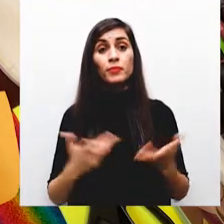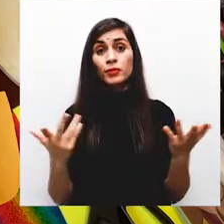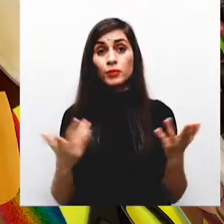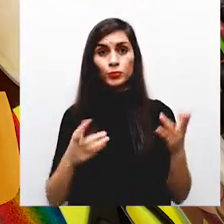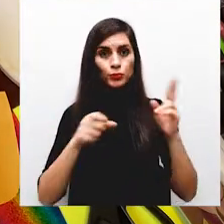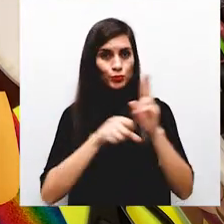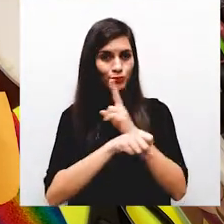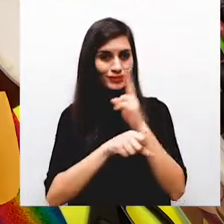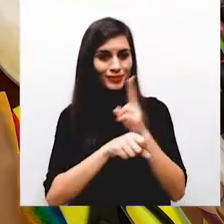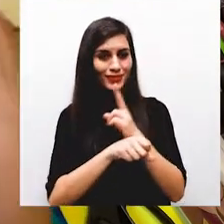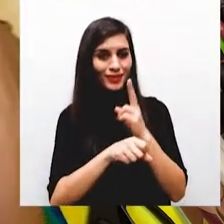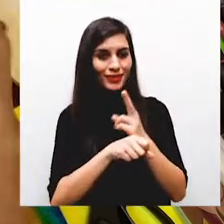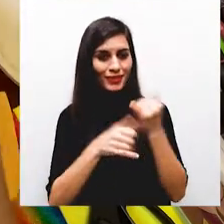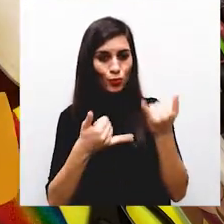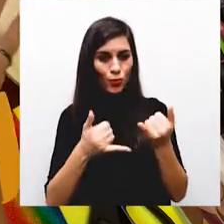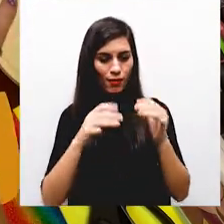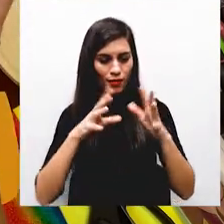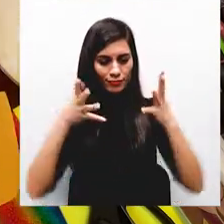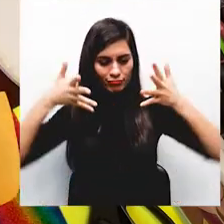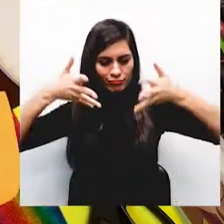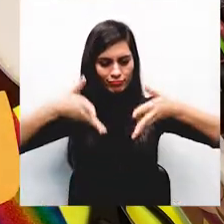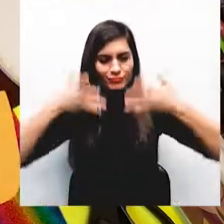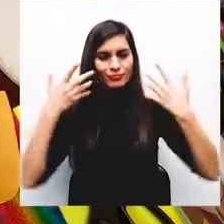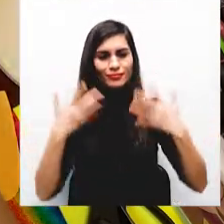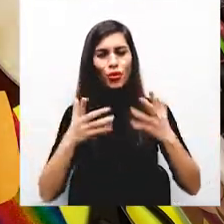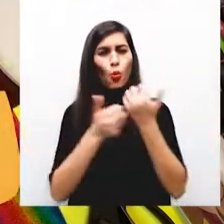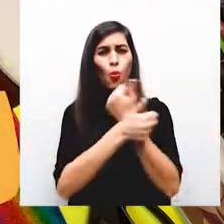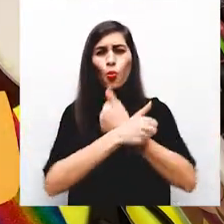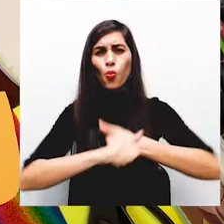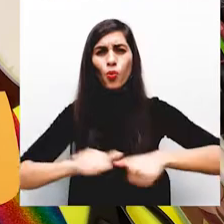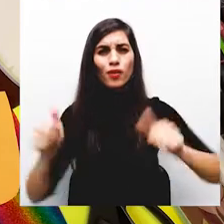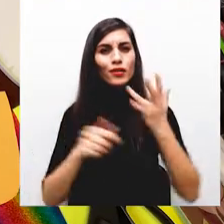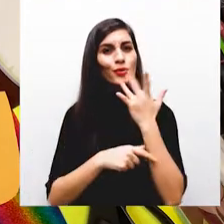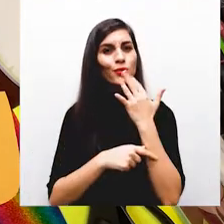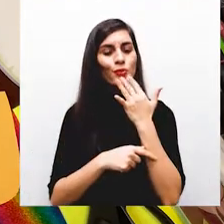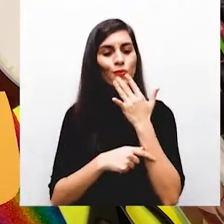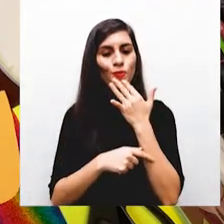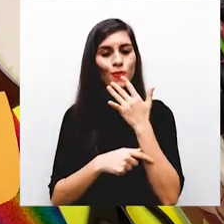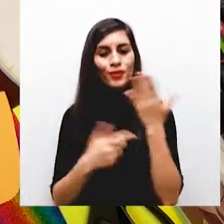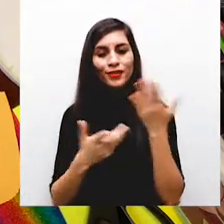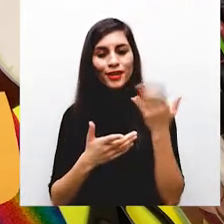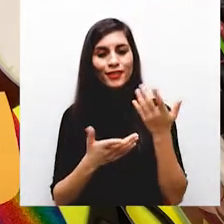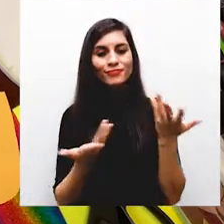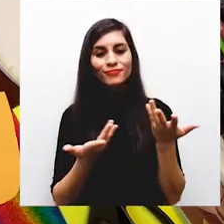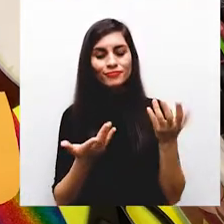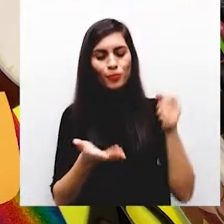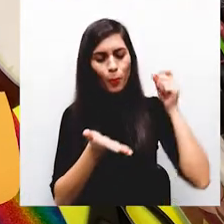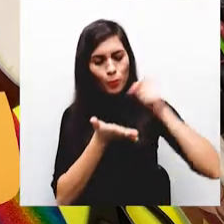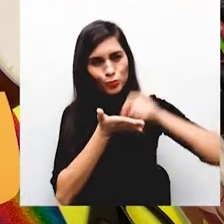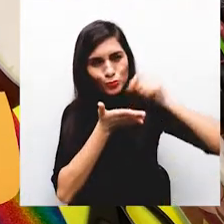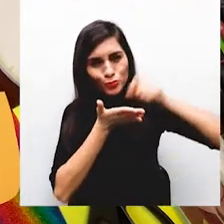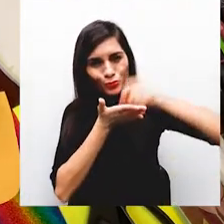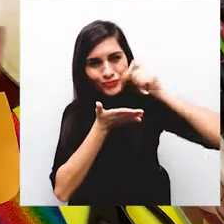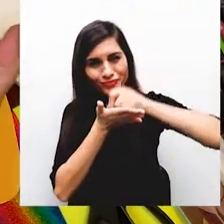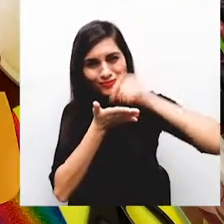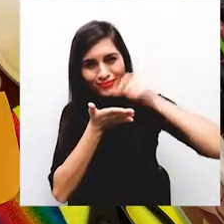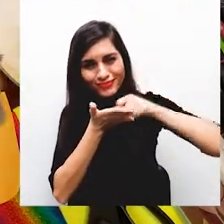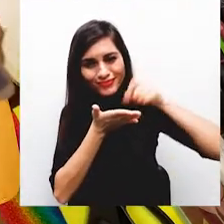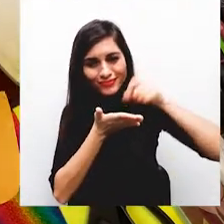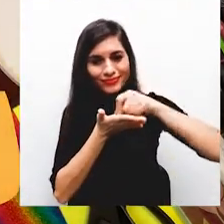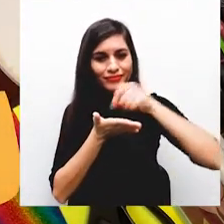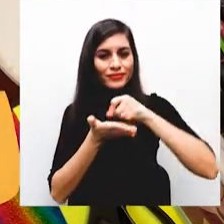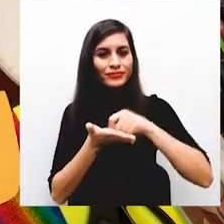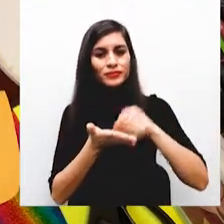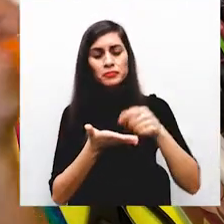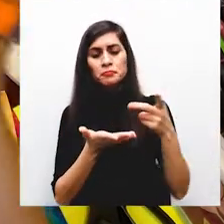que es utilizar puntos con los colores que queramos que nuestra máscara tenga, y después añadir